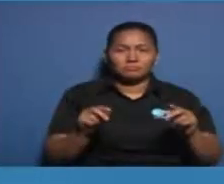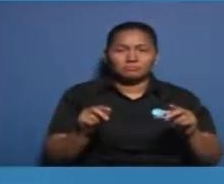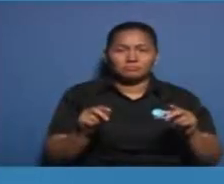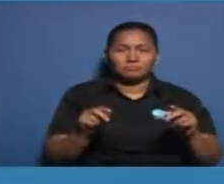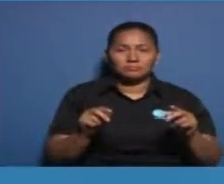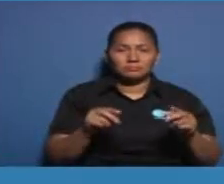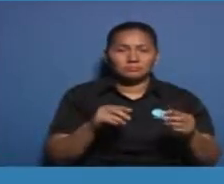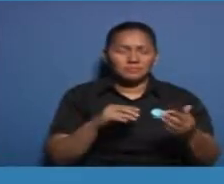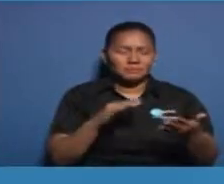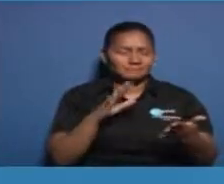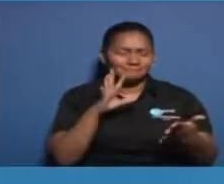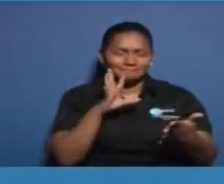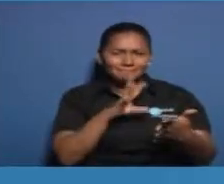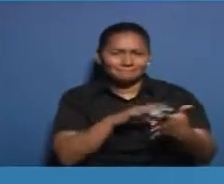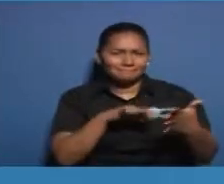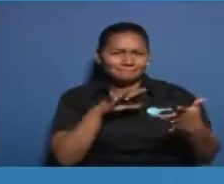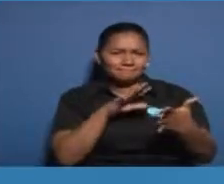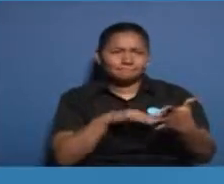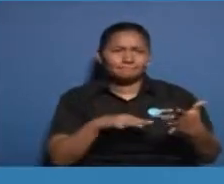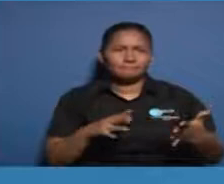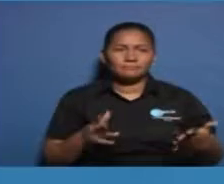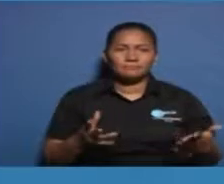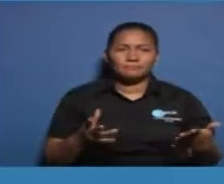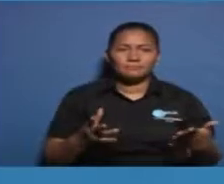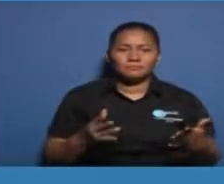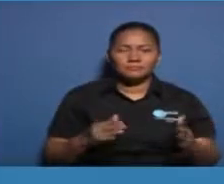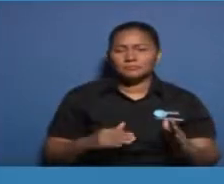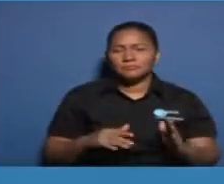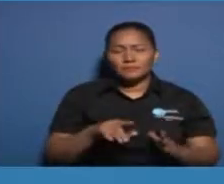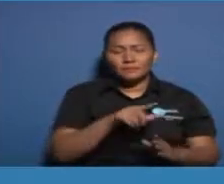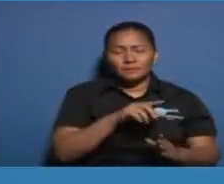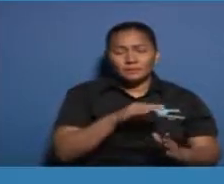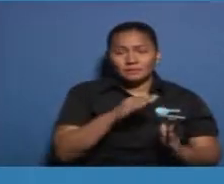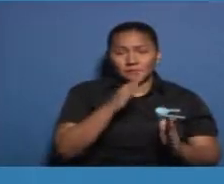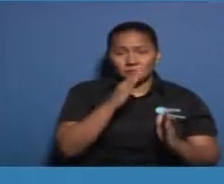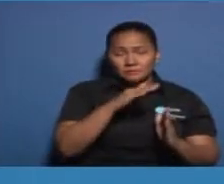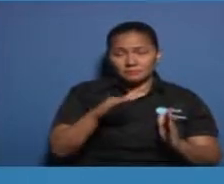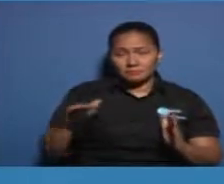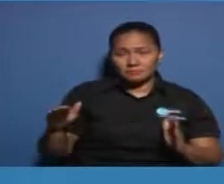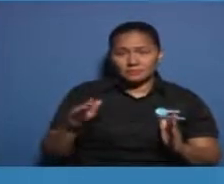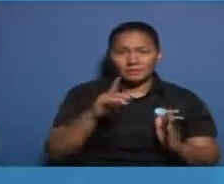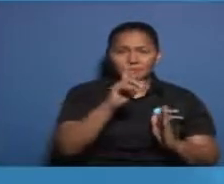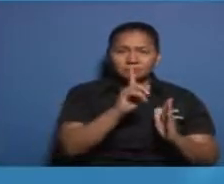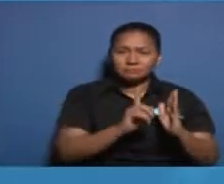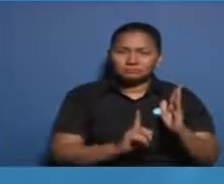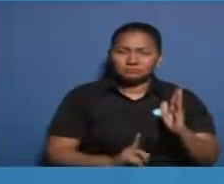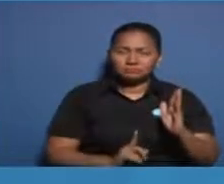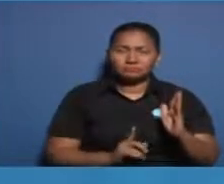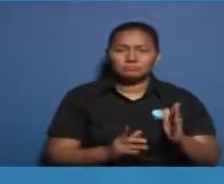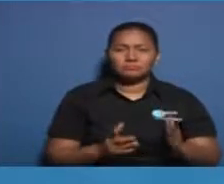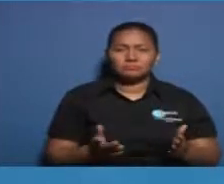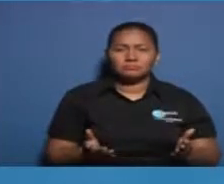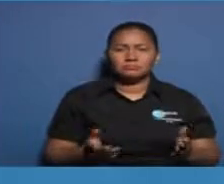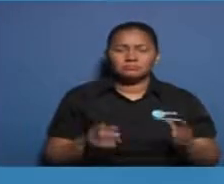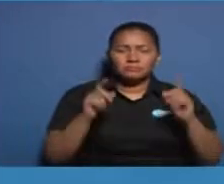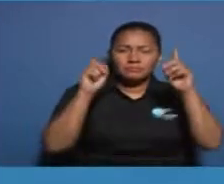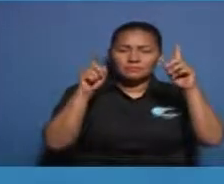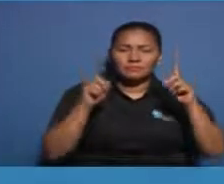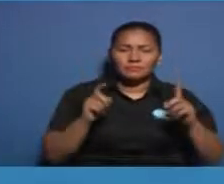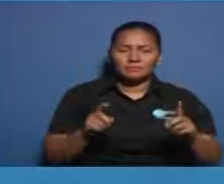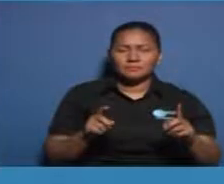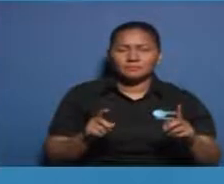de todo tipo horizontal o vertical que puede ocurrir si hay formas de discriminación en el sistema educativo